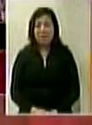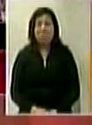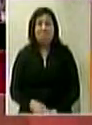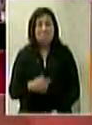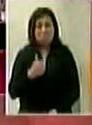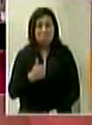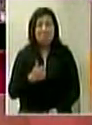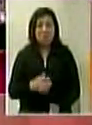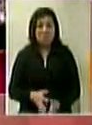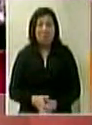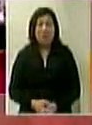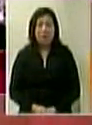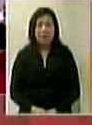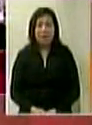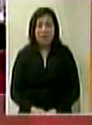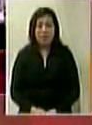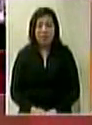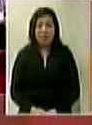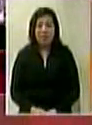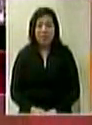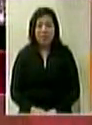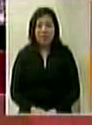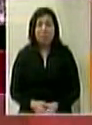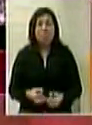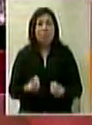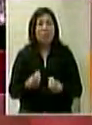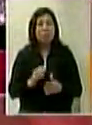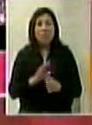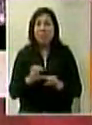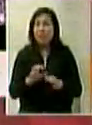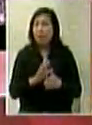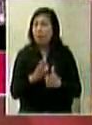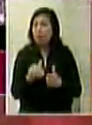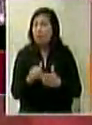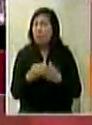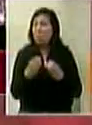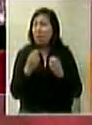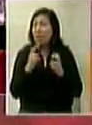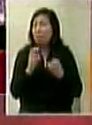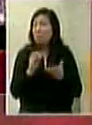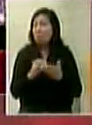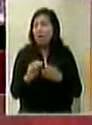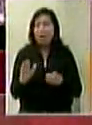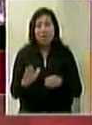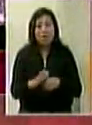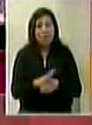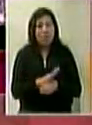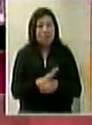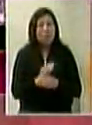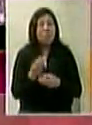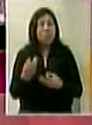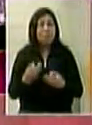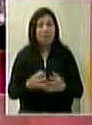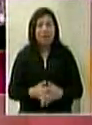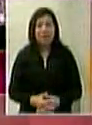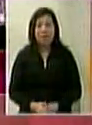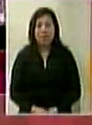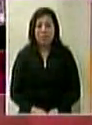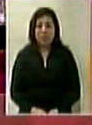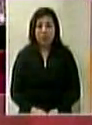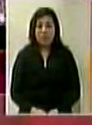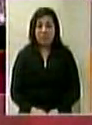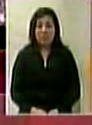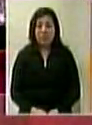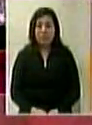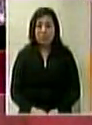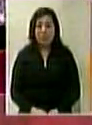bien. ¿Y por qué no se hacen todos los penales? Porque es un tema más complicado y es un tema de presupuesto. Porque creo que